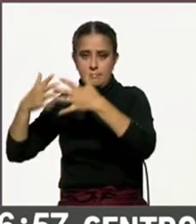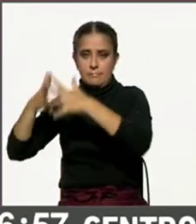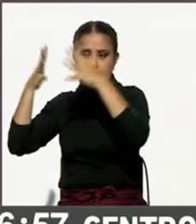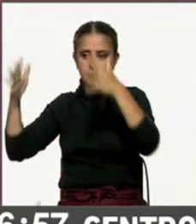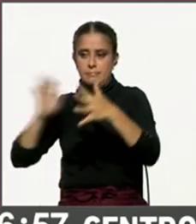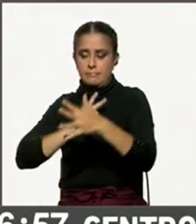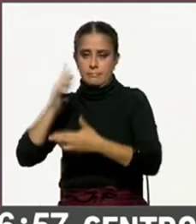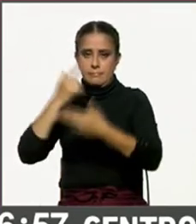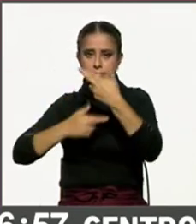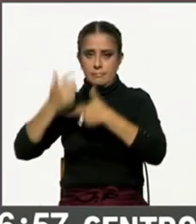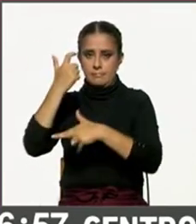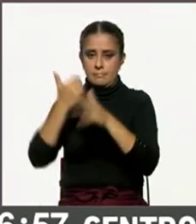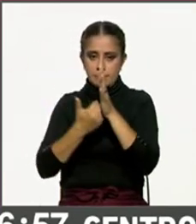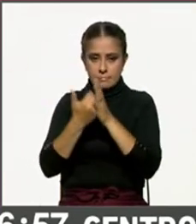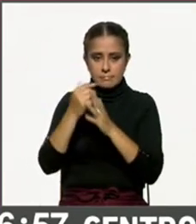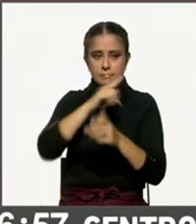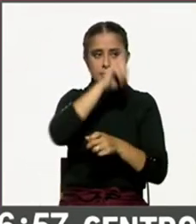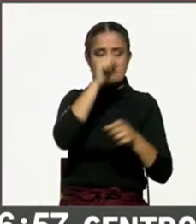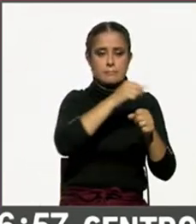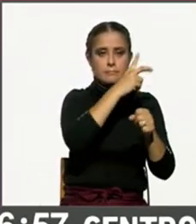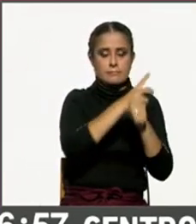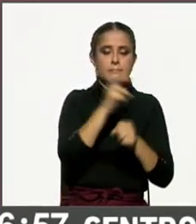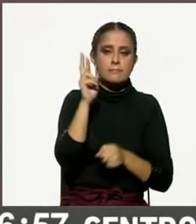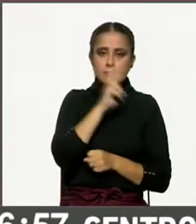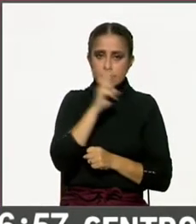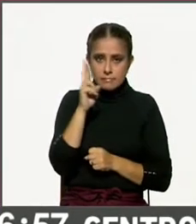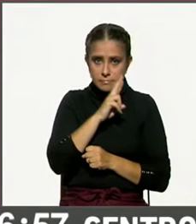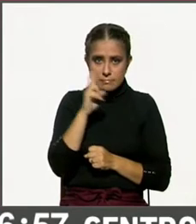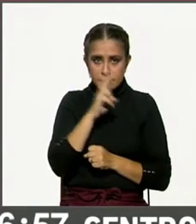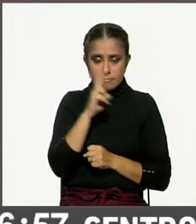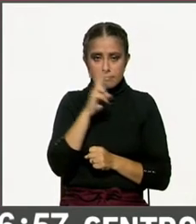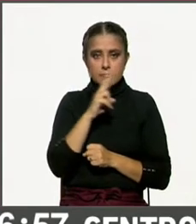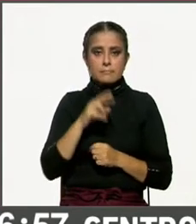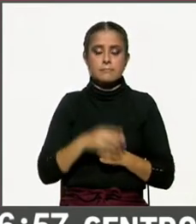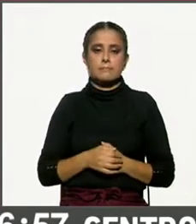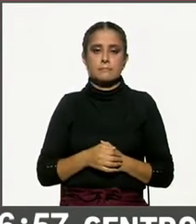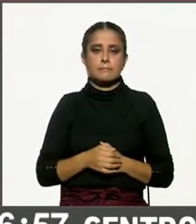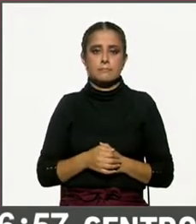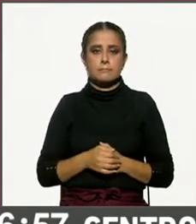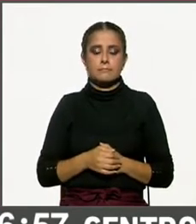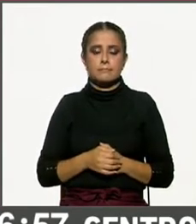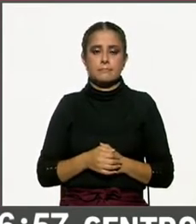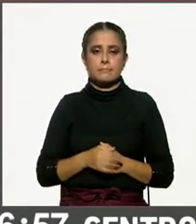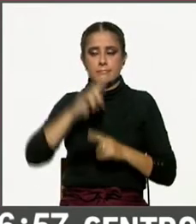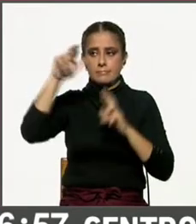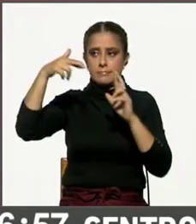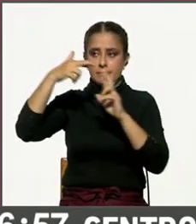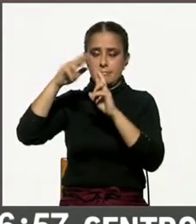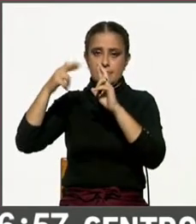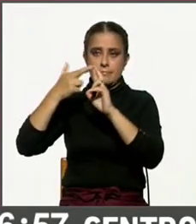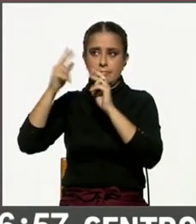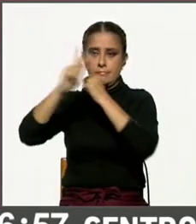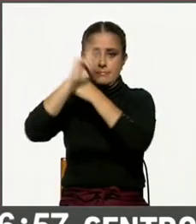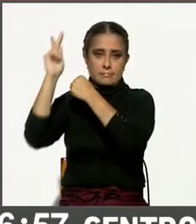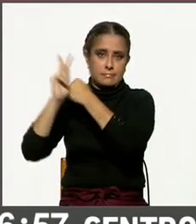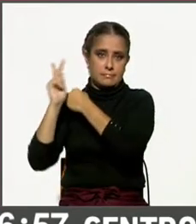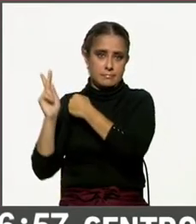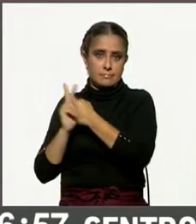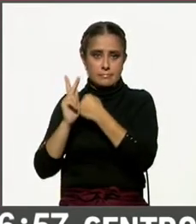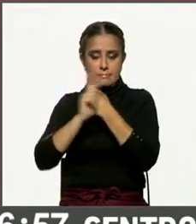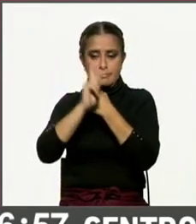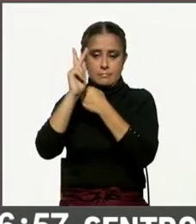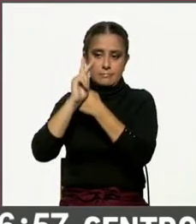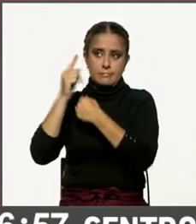en el agregado mundial de los 29 países, pero a nivel regional y por encima de estos países que se ven en la tabla